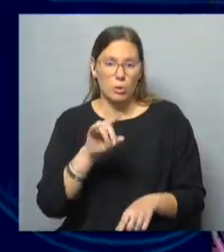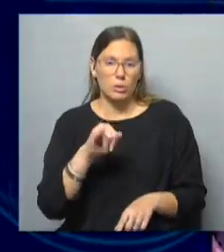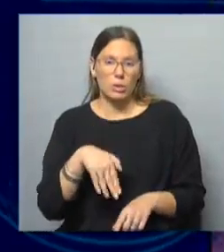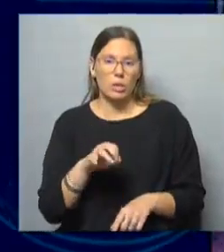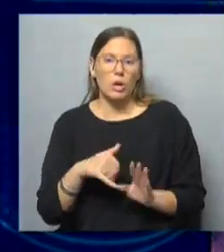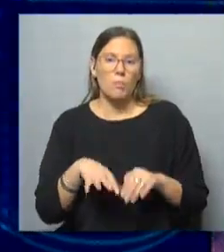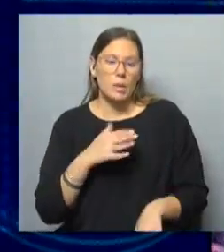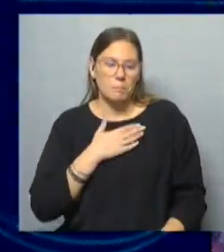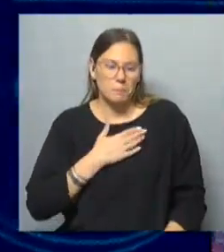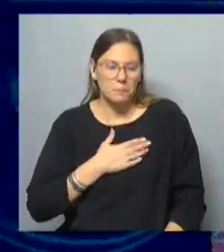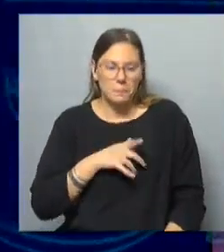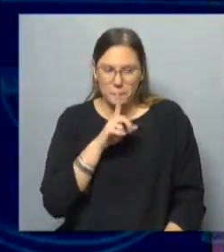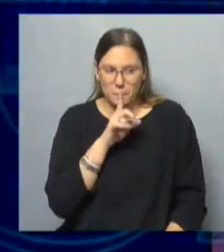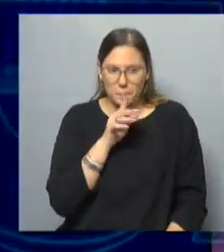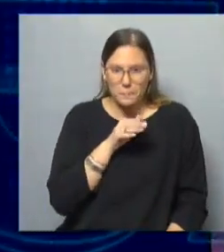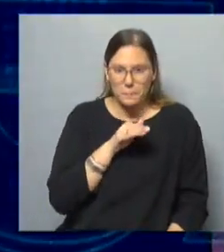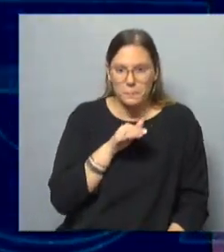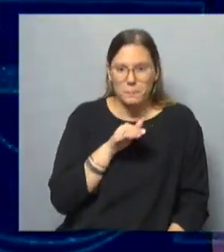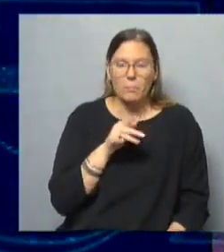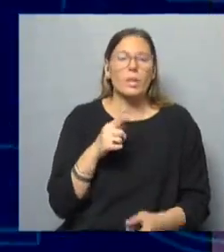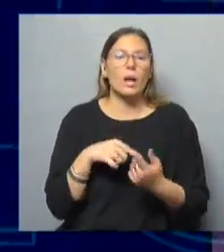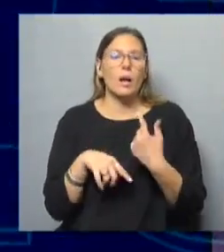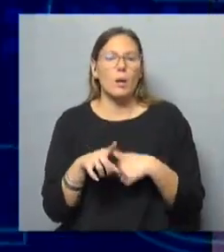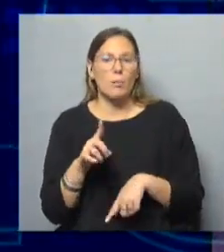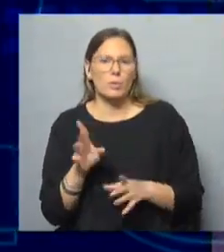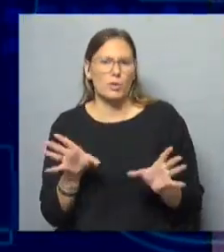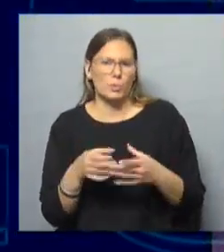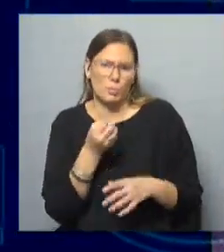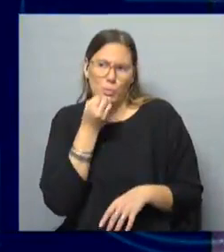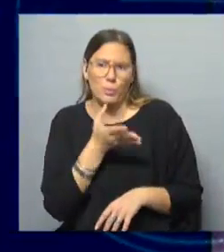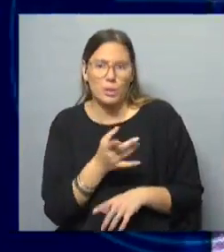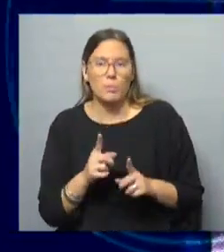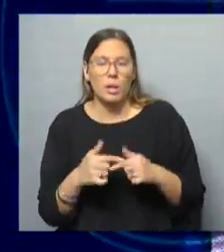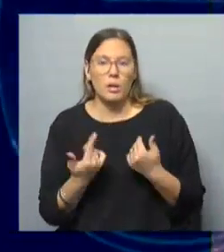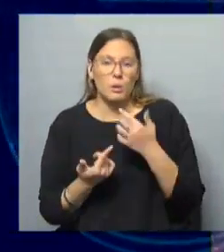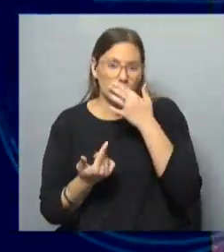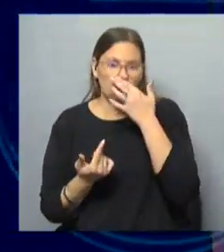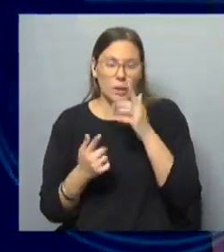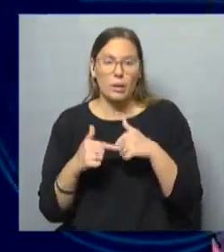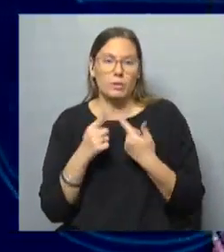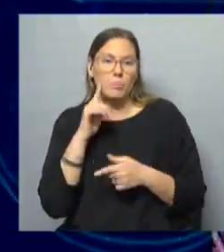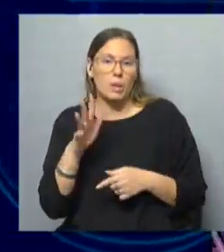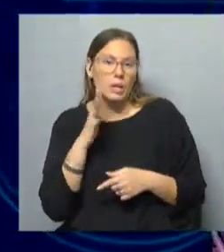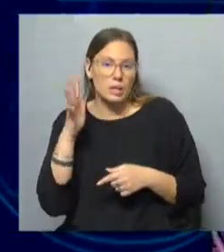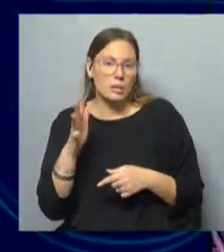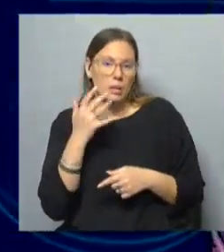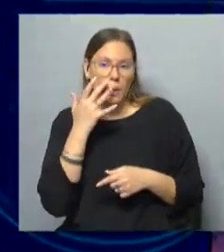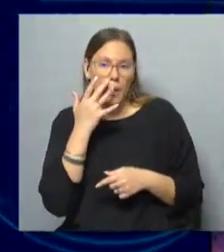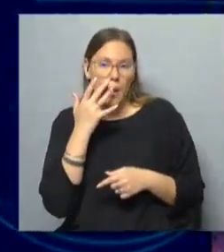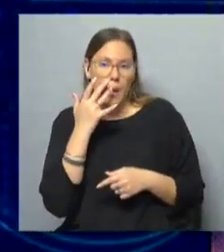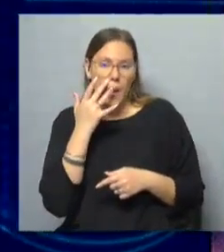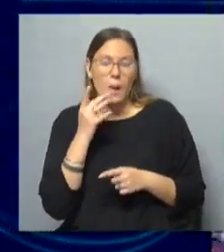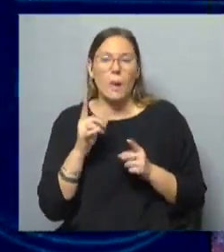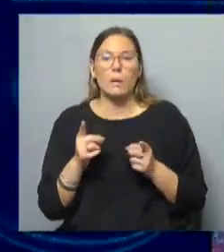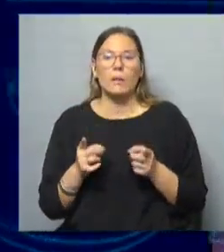más siempre tranquilo, pero está con tremenda banda, que está para nosotros, imagínate, otro... Aparte